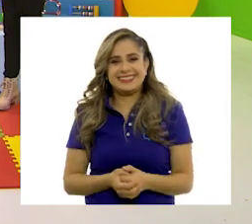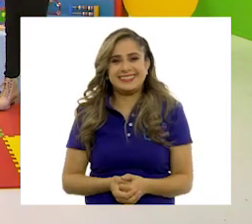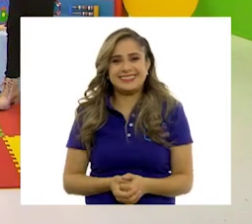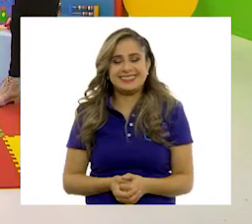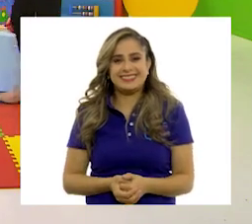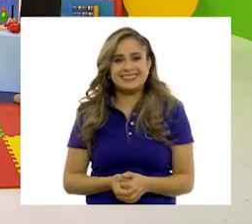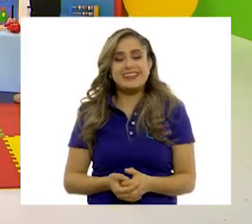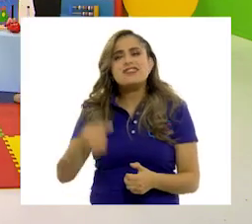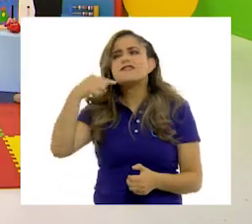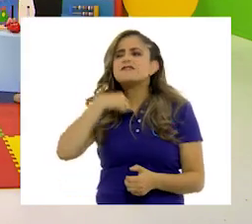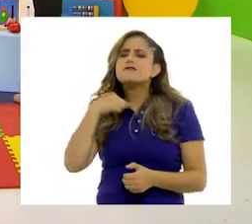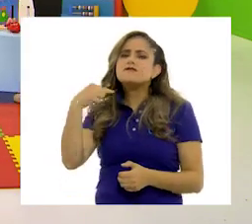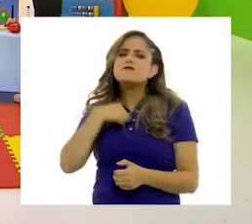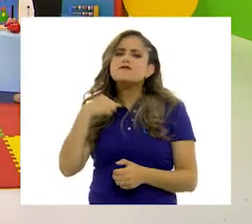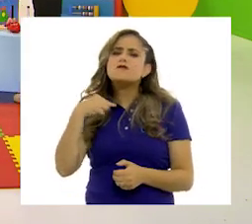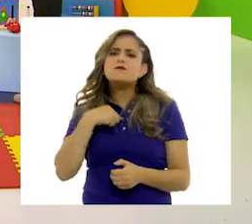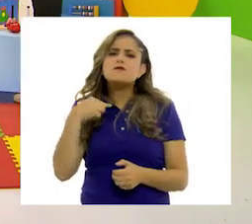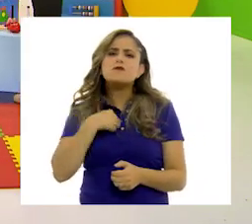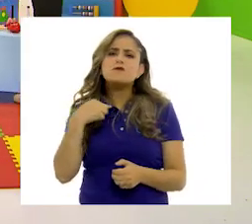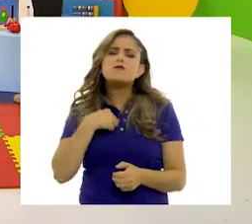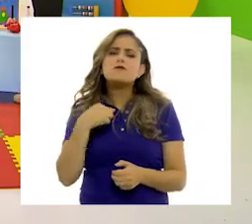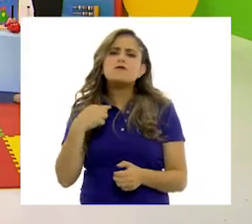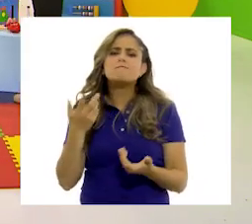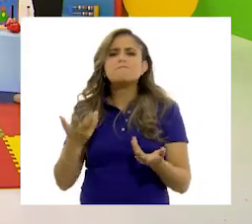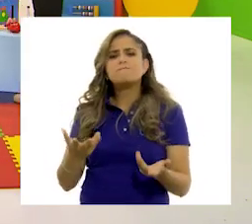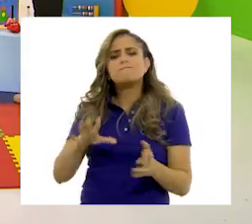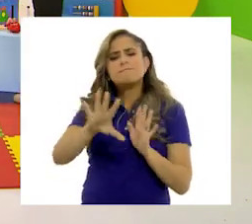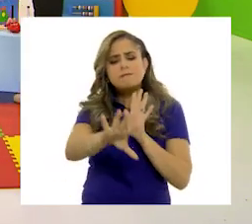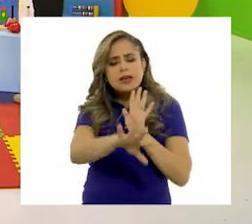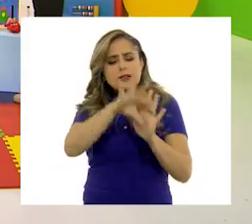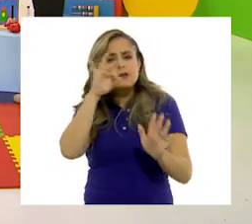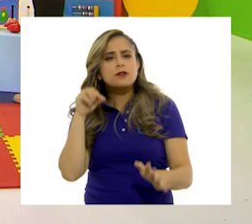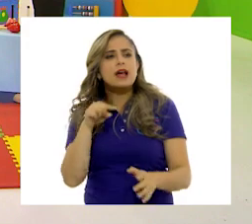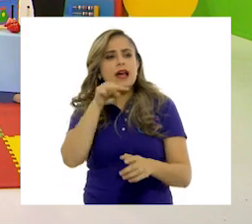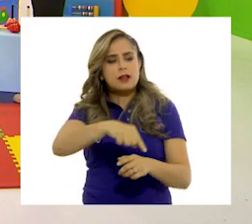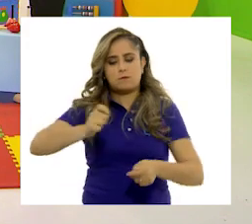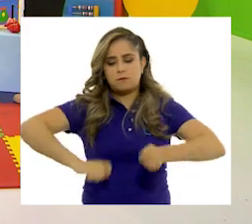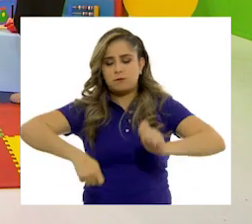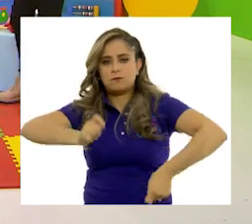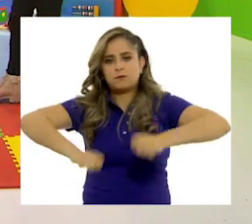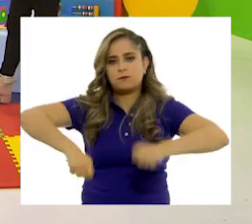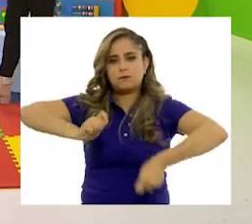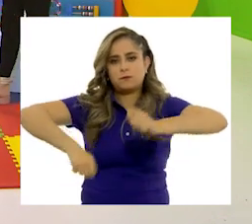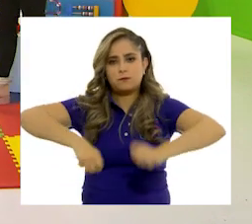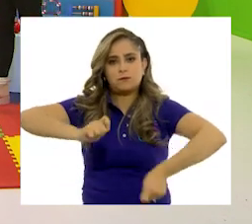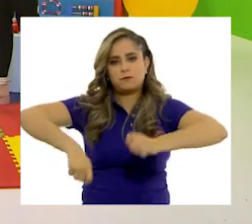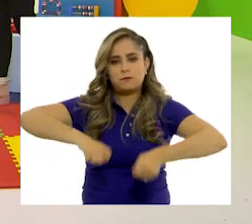¡Eh! Yo elijo la tarola.